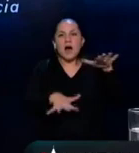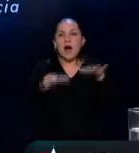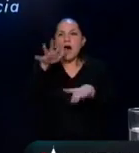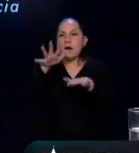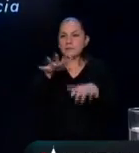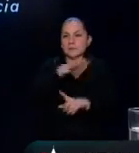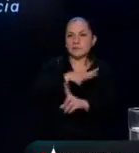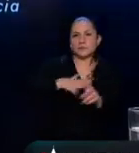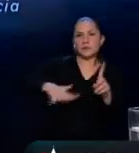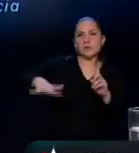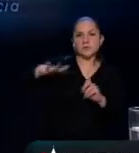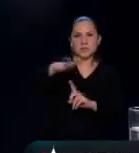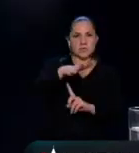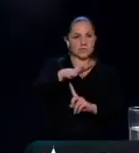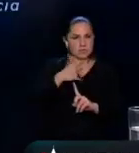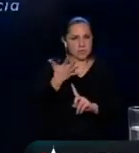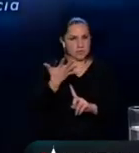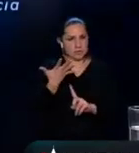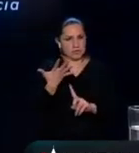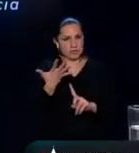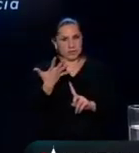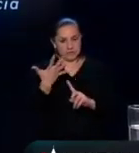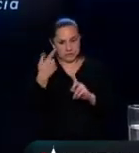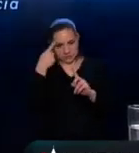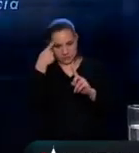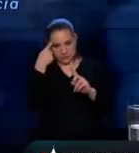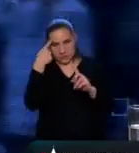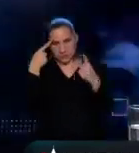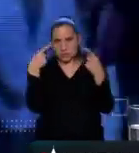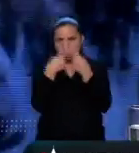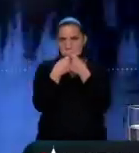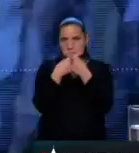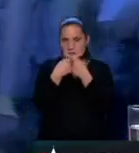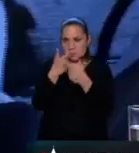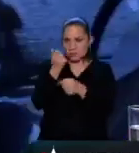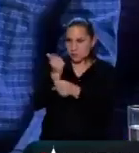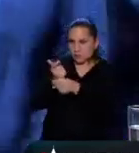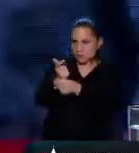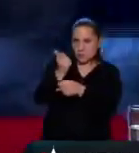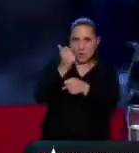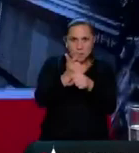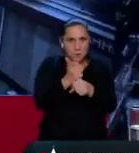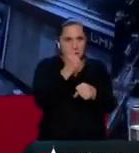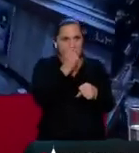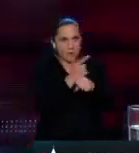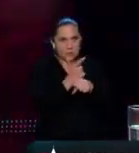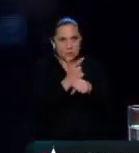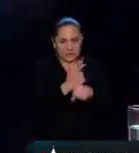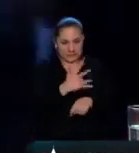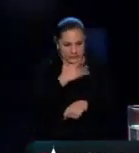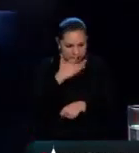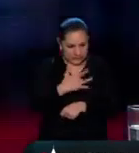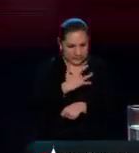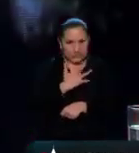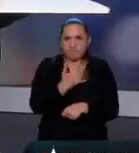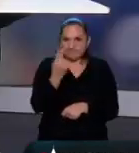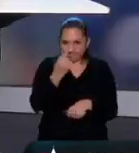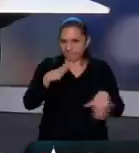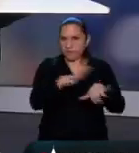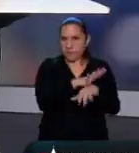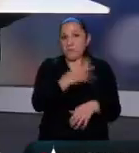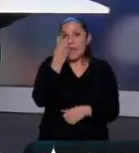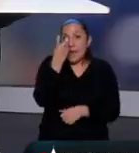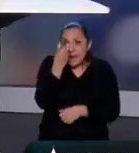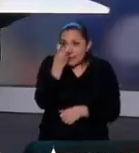esa sociedad. Y ese es un pecado que no perdona a mucha gente porque al tirar abajo esa escenografía aparecen muchos espejos y